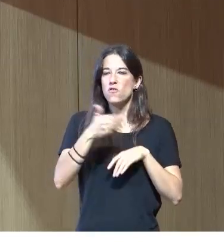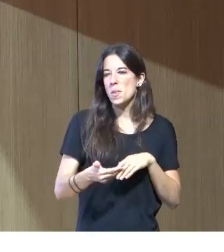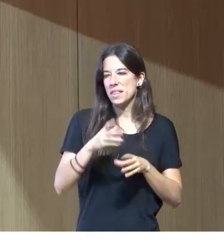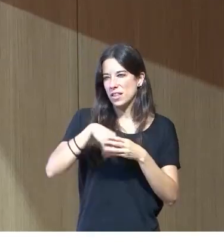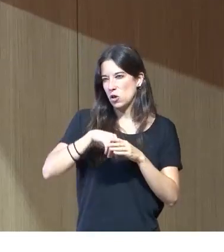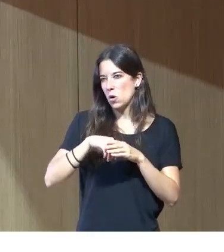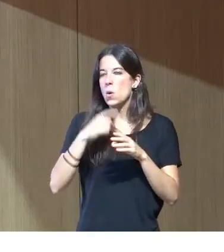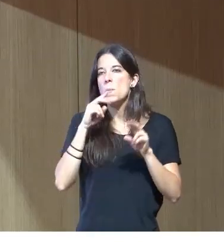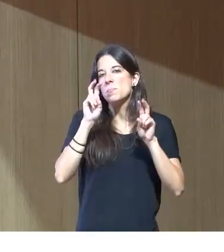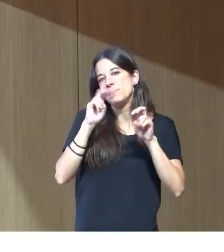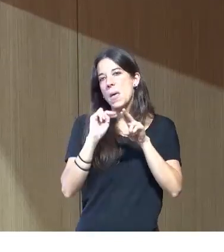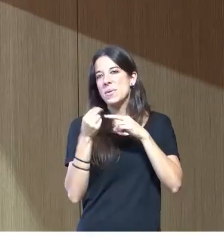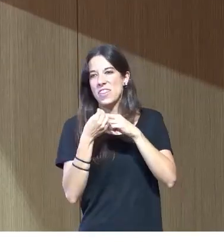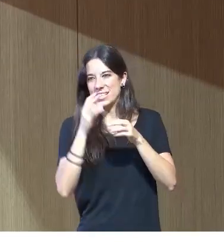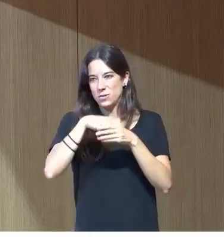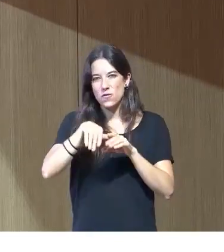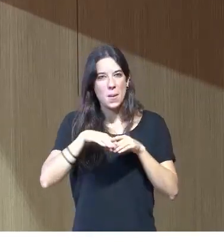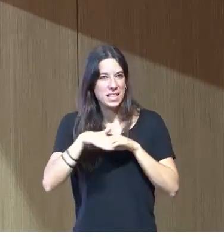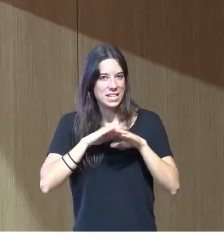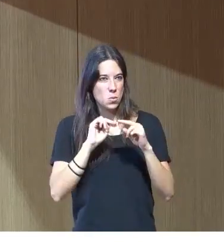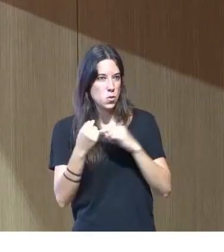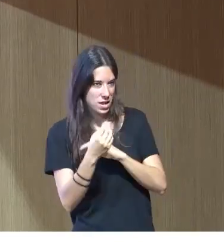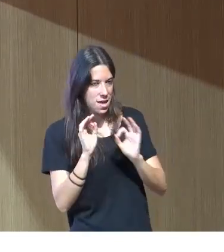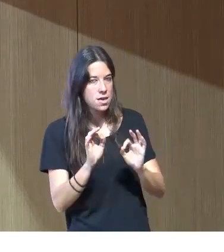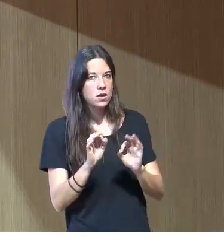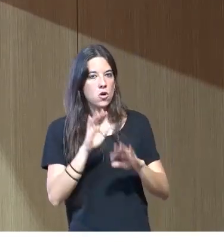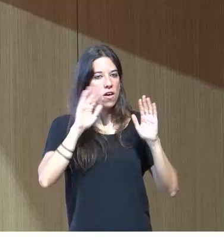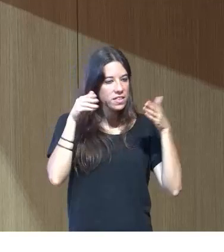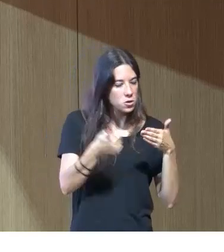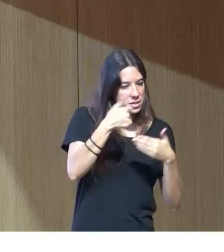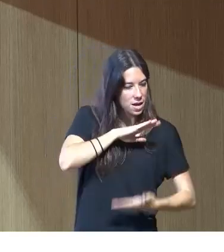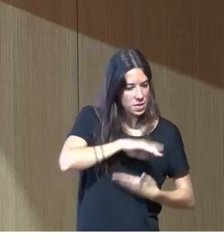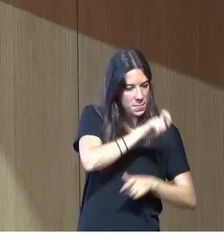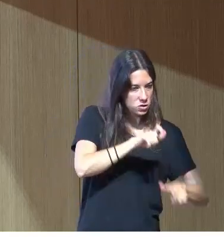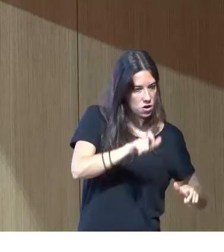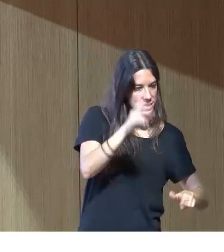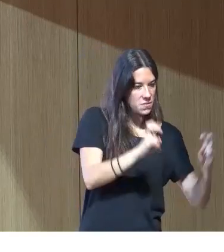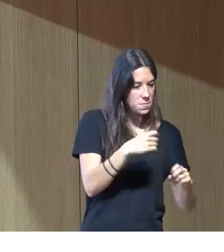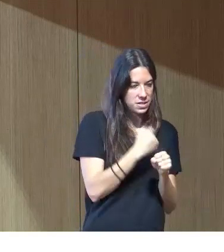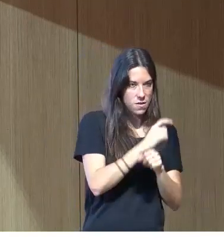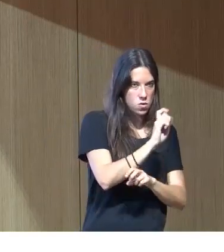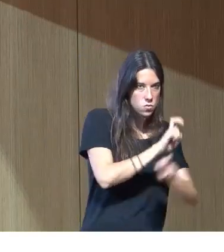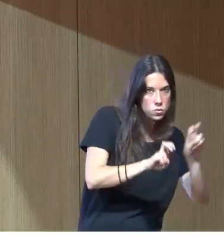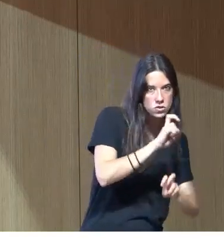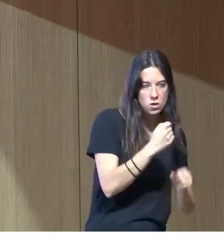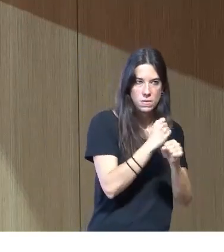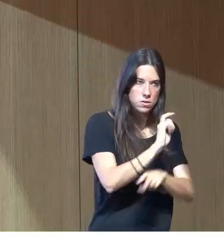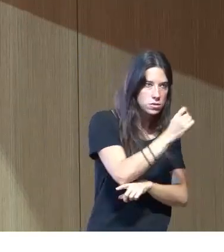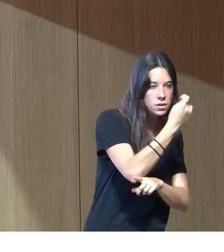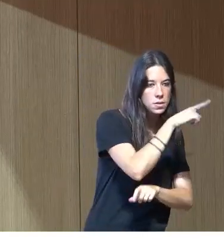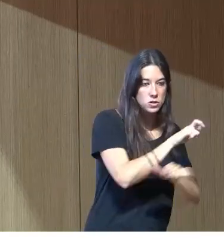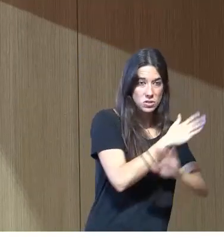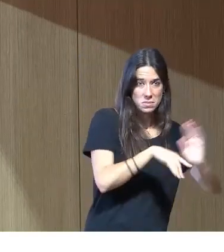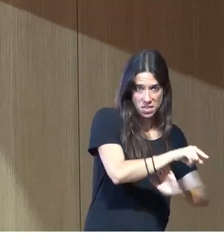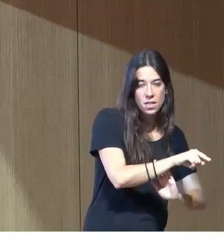puzzle no poner el foco en las capacidades de las personas que llegaban a inserta a buscar empleo de las personas con discapacidad y